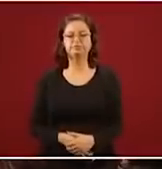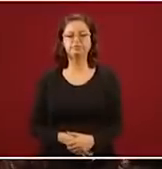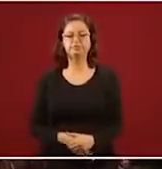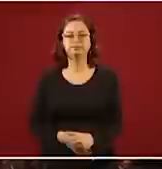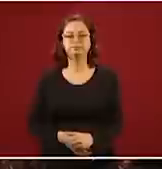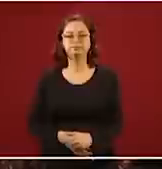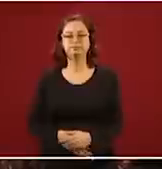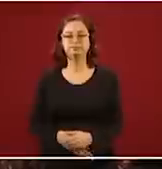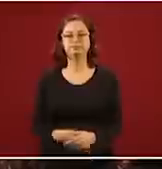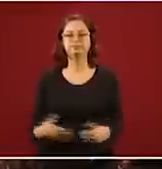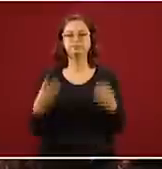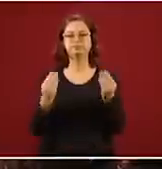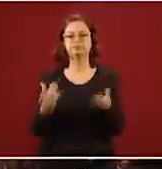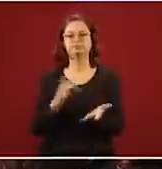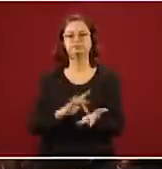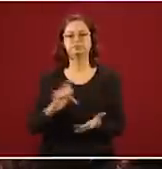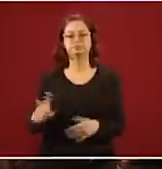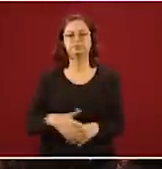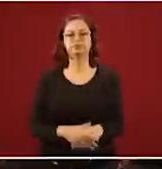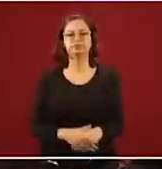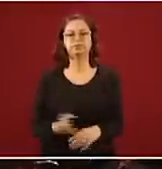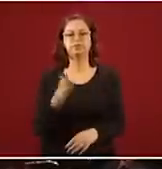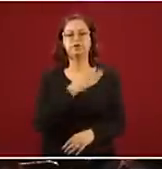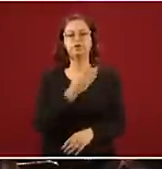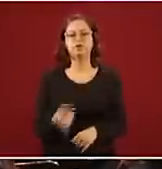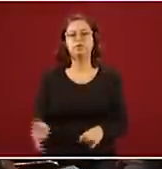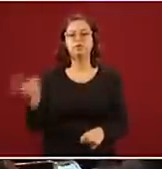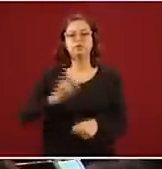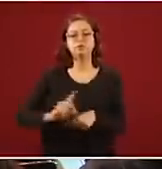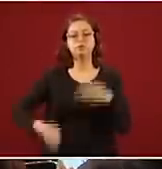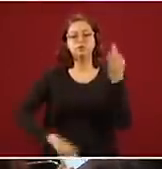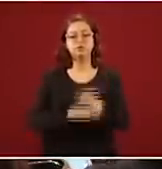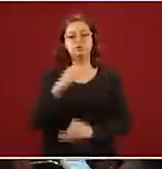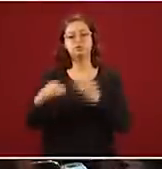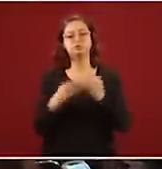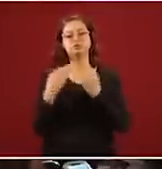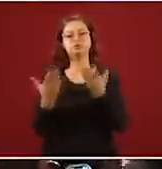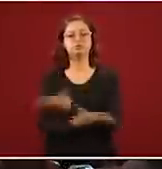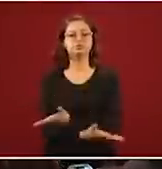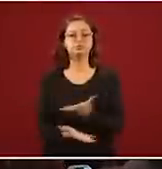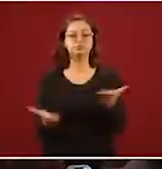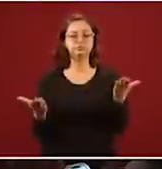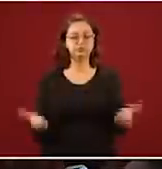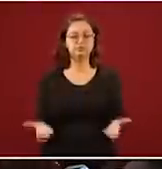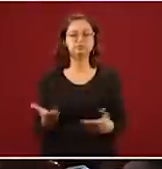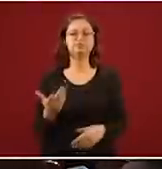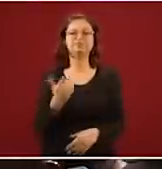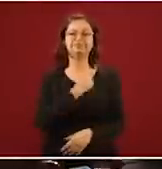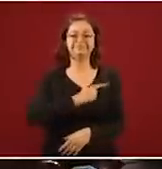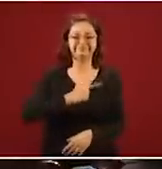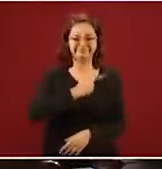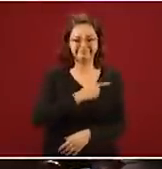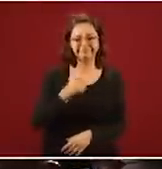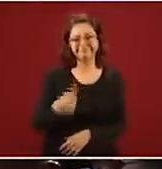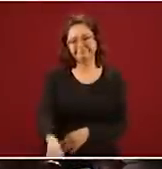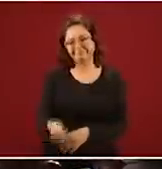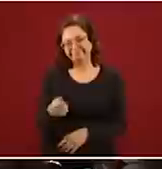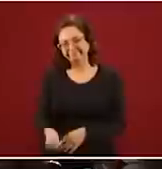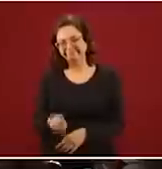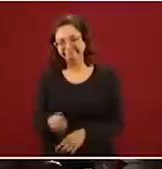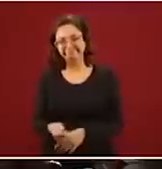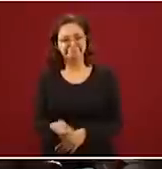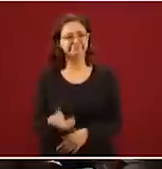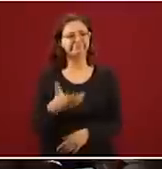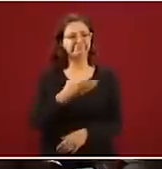Muchas gracias, señor presidente. Muy buenos días tengan todas ustedes, todos ustedes. Me da gusto saludarlos, reconocer caras